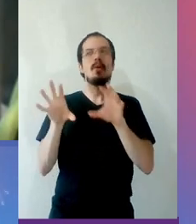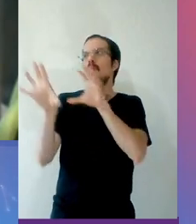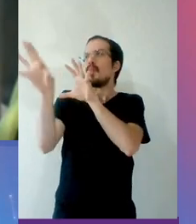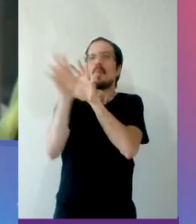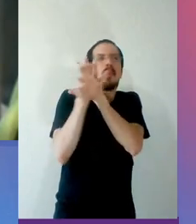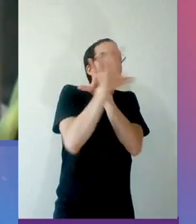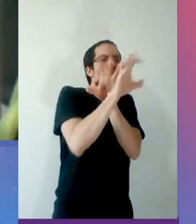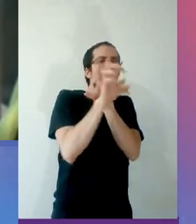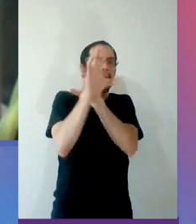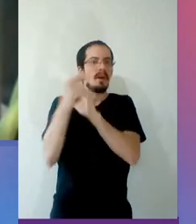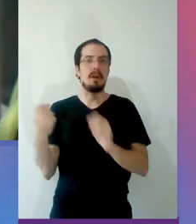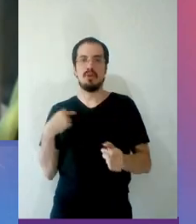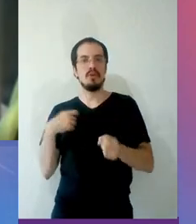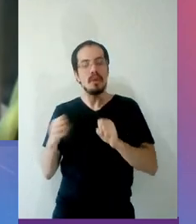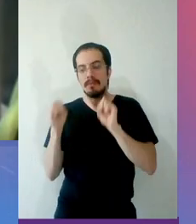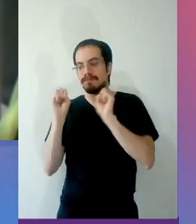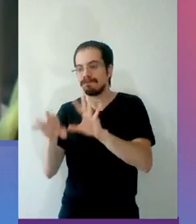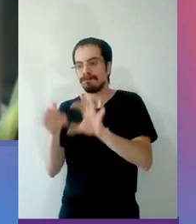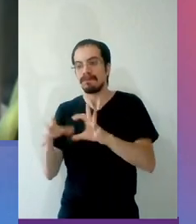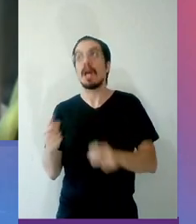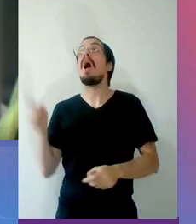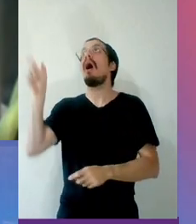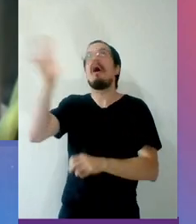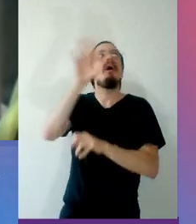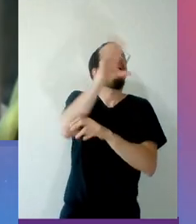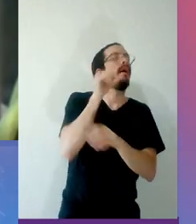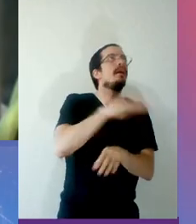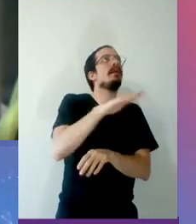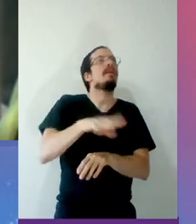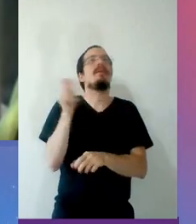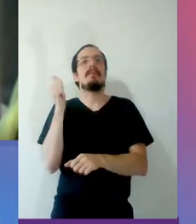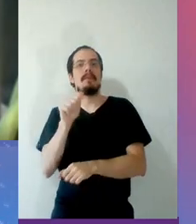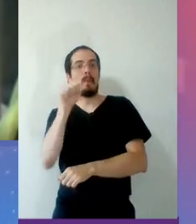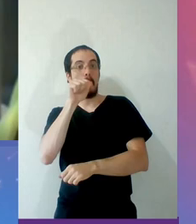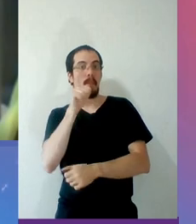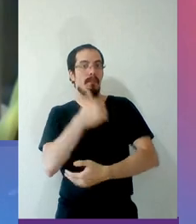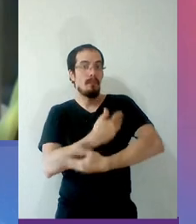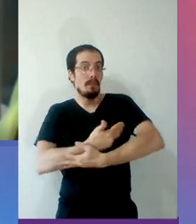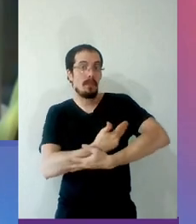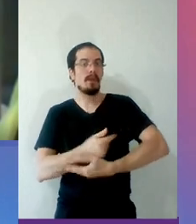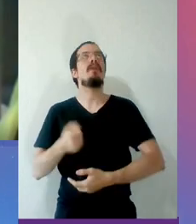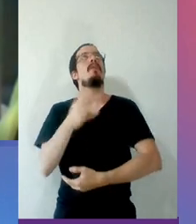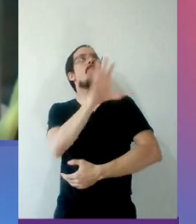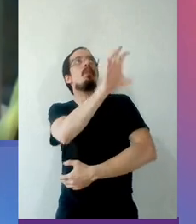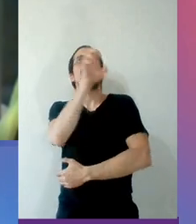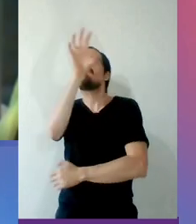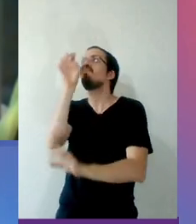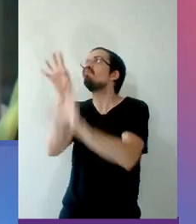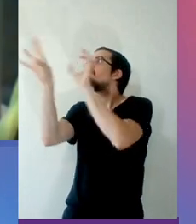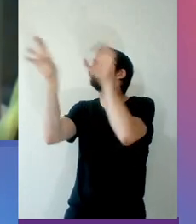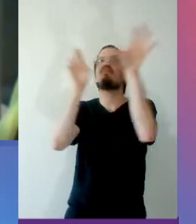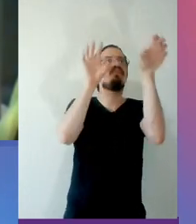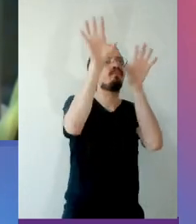le entreguemos ellos lo van a absorber y lo van a poder realizar, ¿ya? ¿Y qué es lo que...